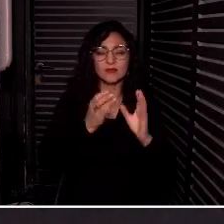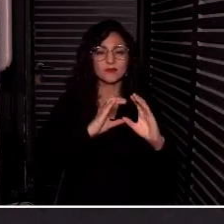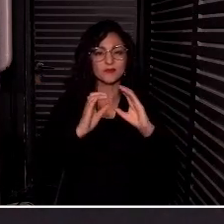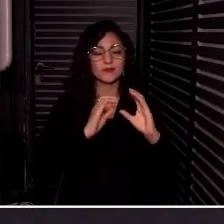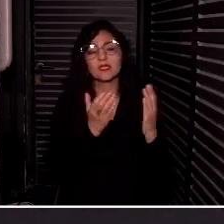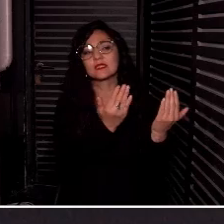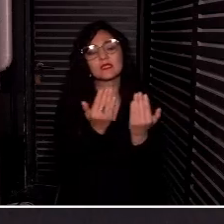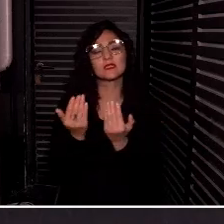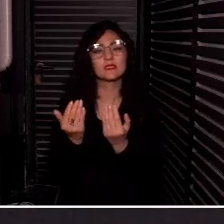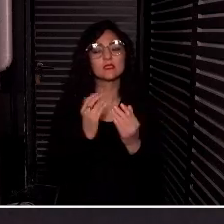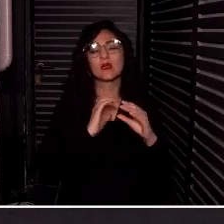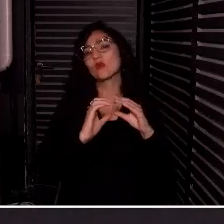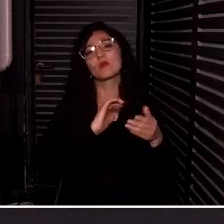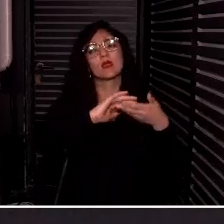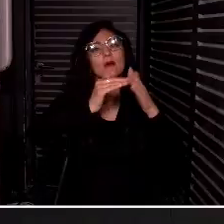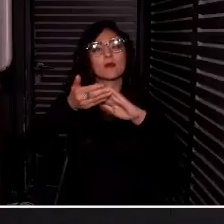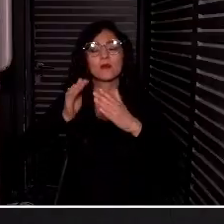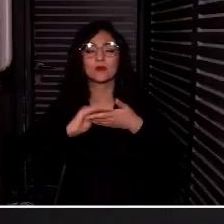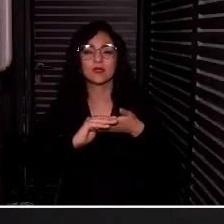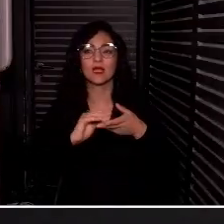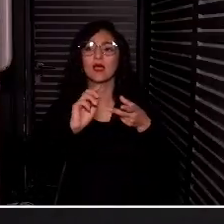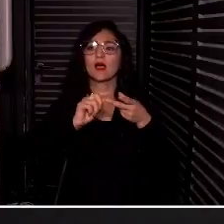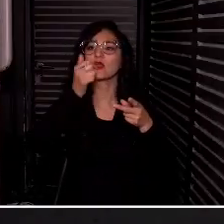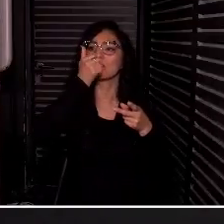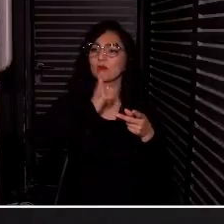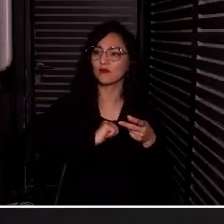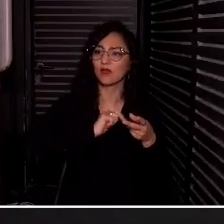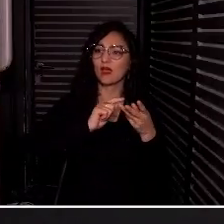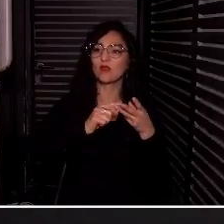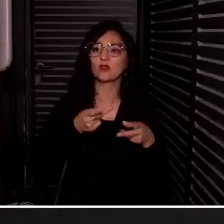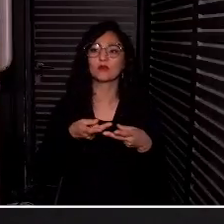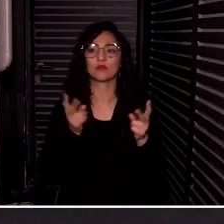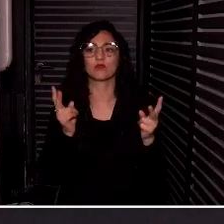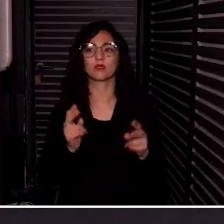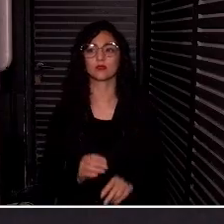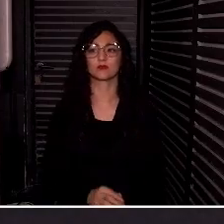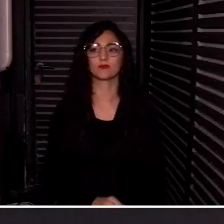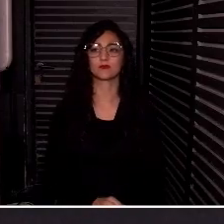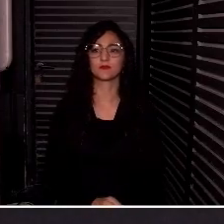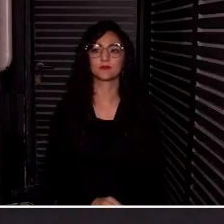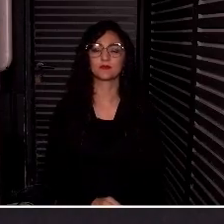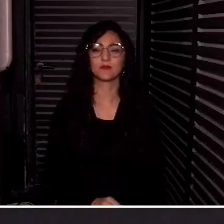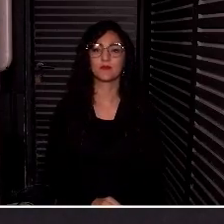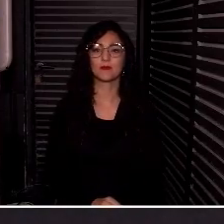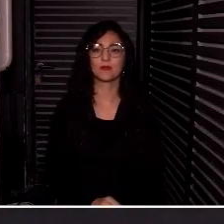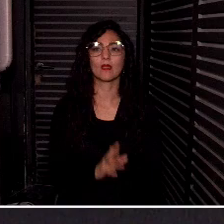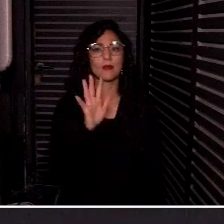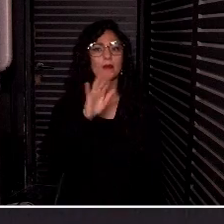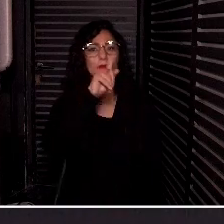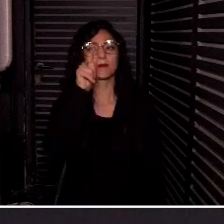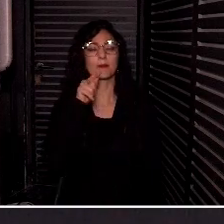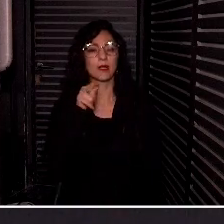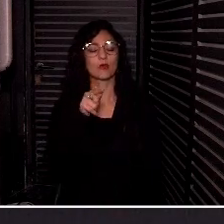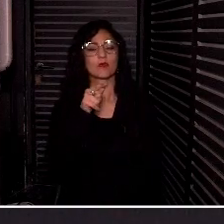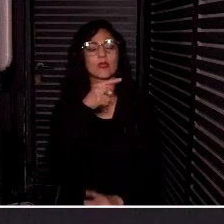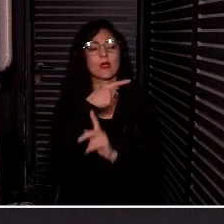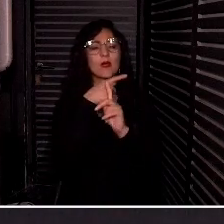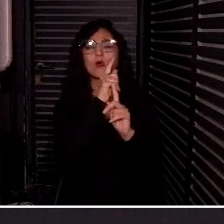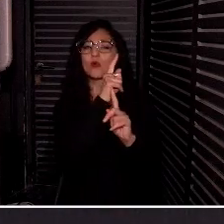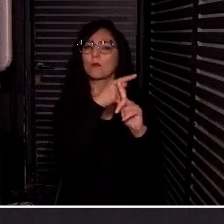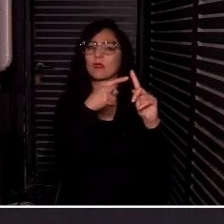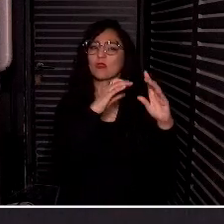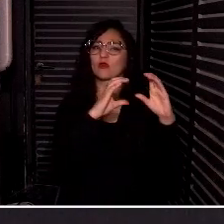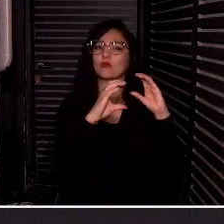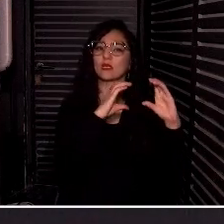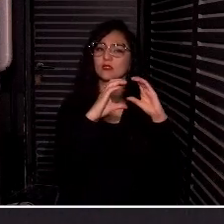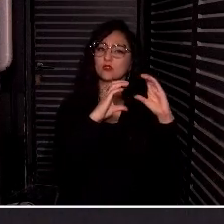medios comunitarios privados y públicos la pregunta no un medio de comunicación